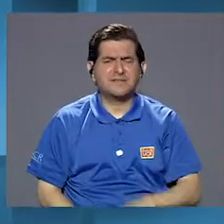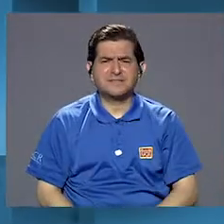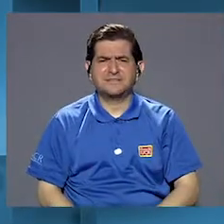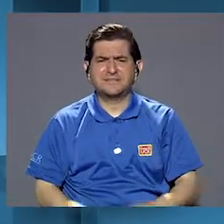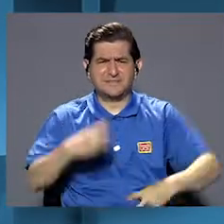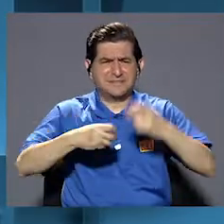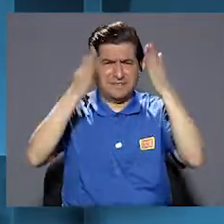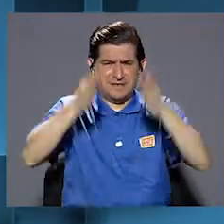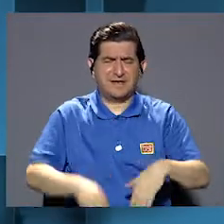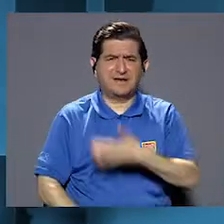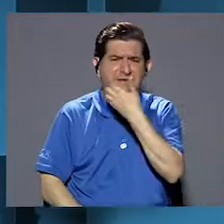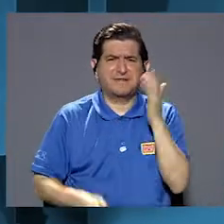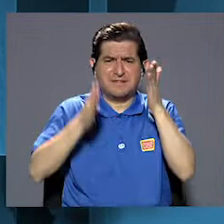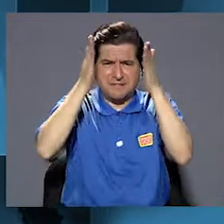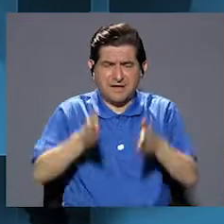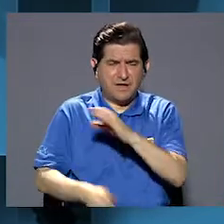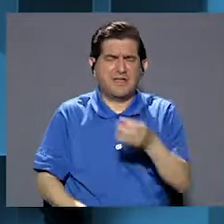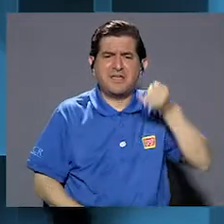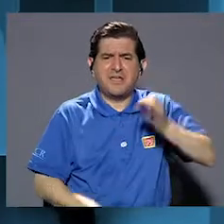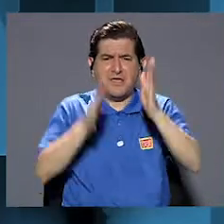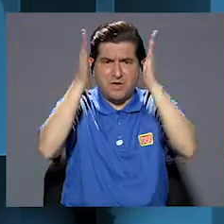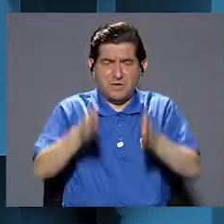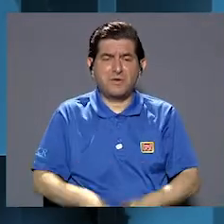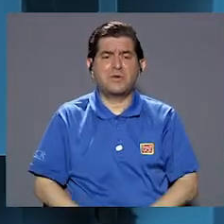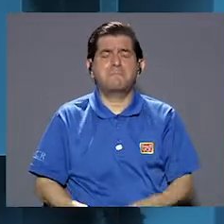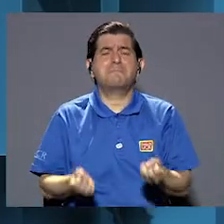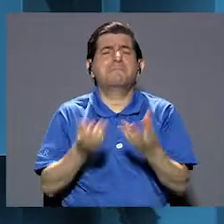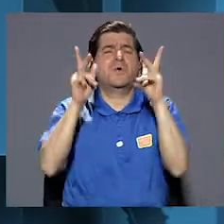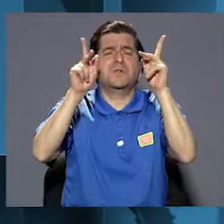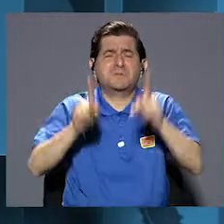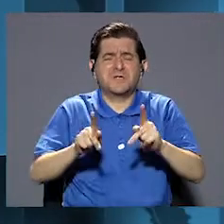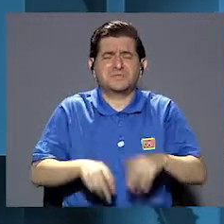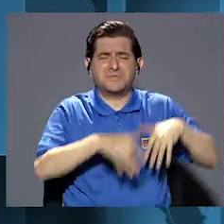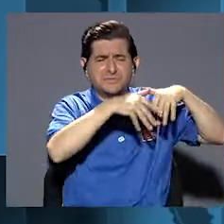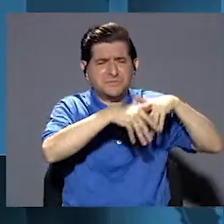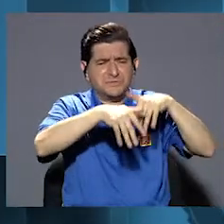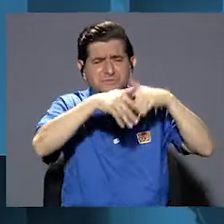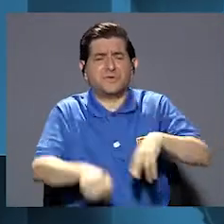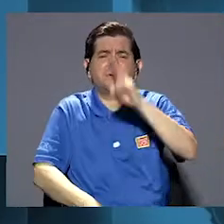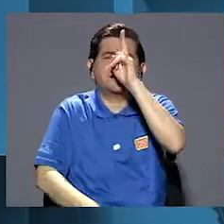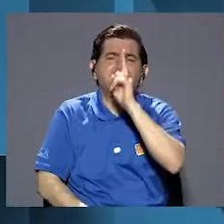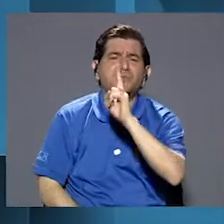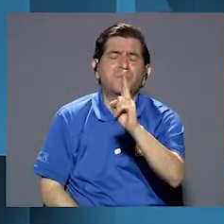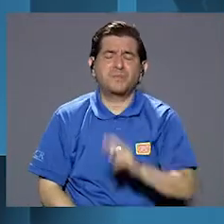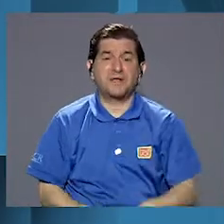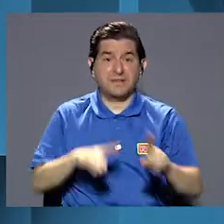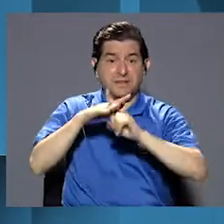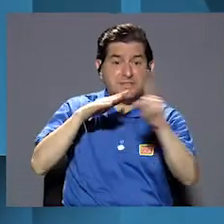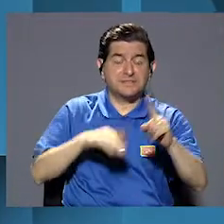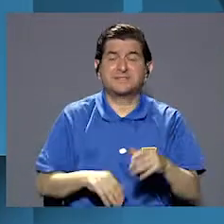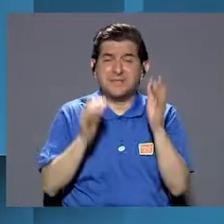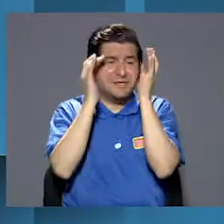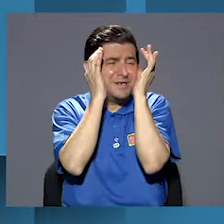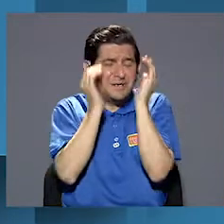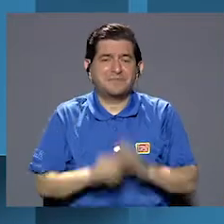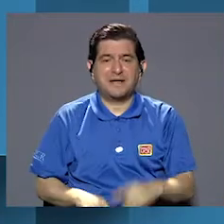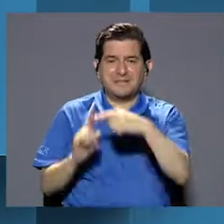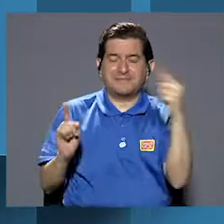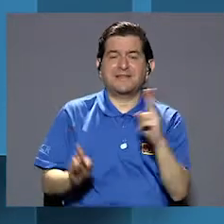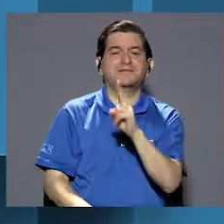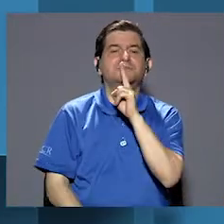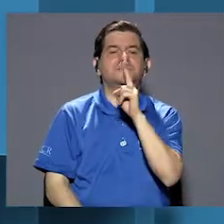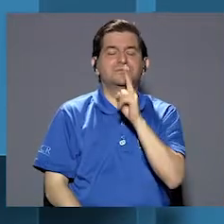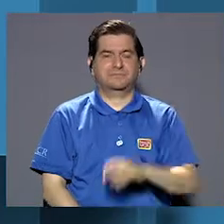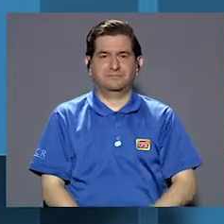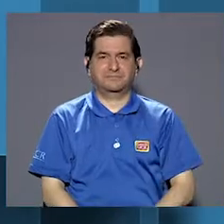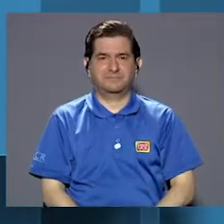de delincuentes, terroristas y violadores a las decenas de miles de personas humildes que huyen desesperadas de